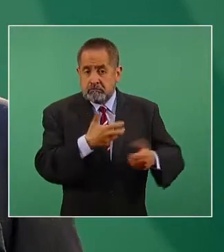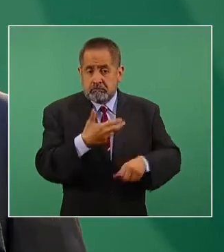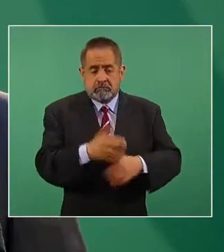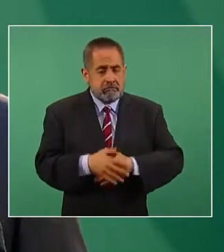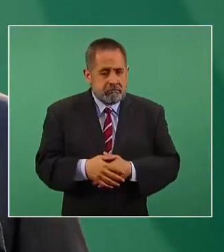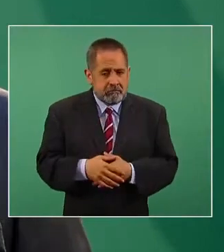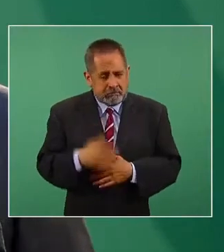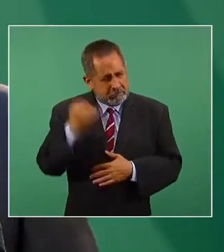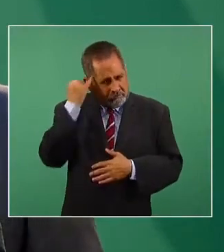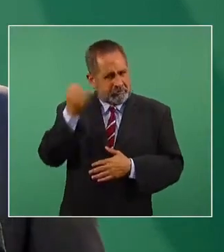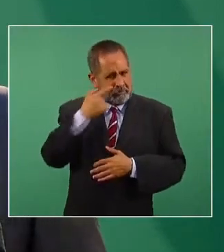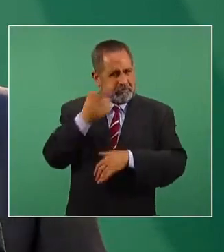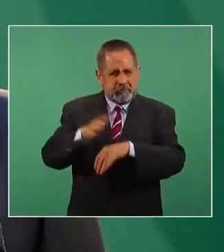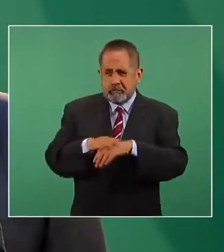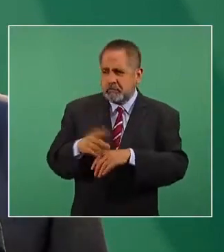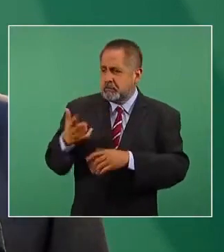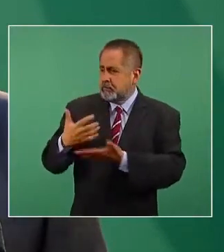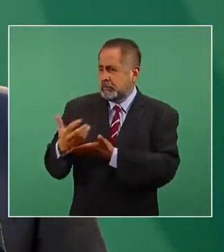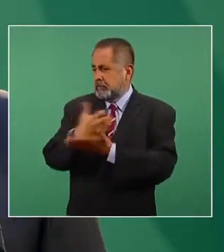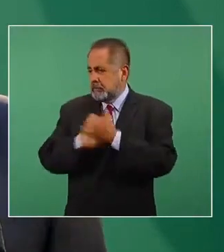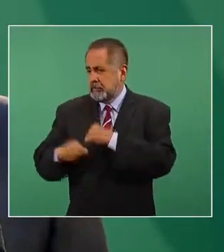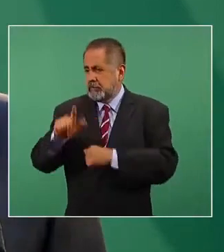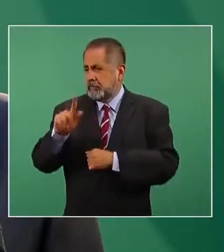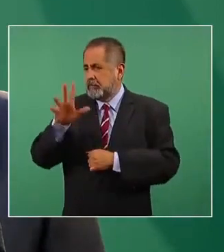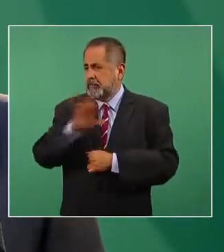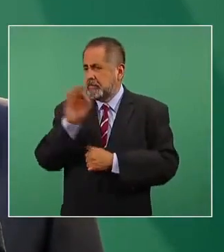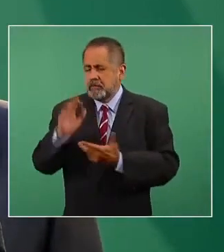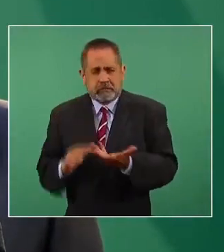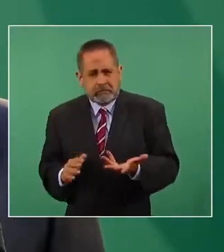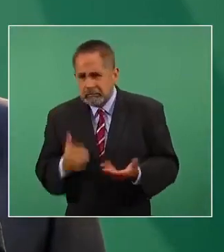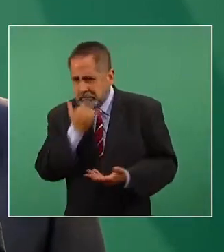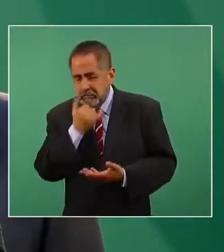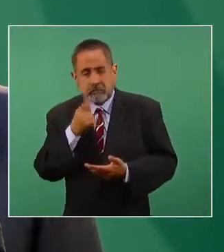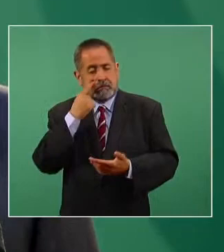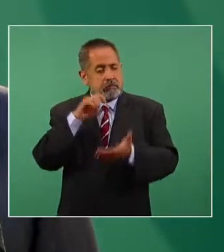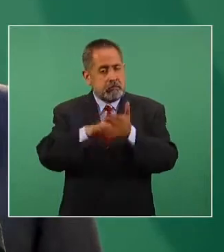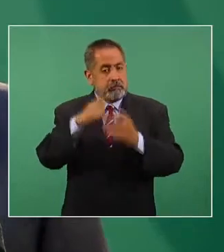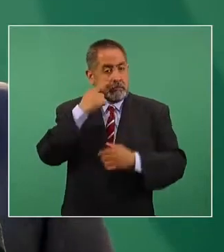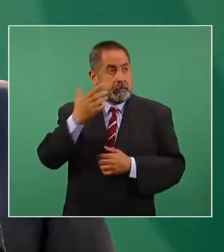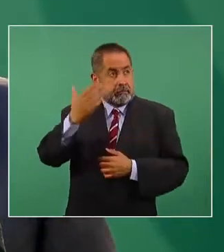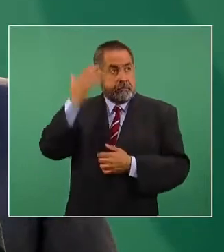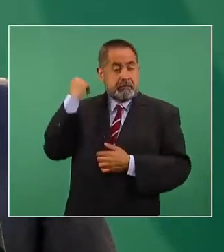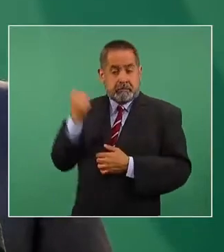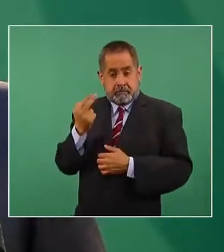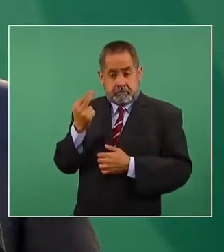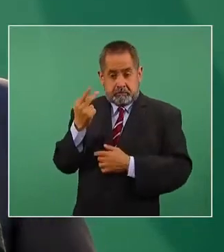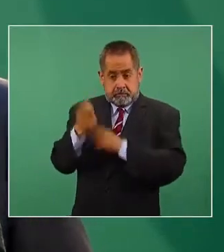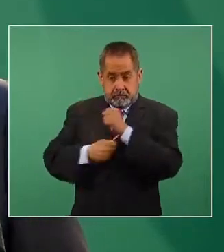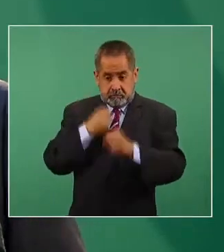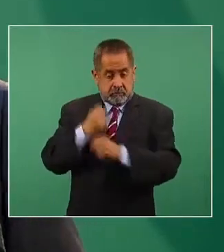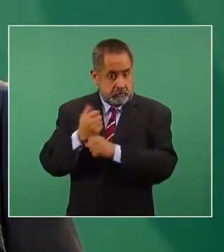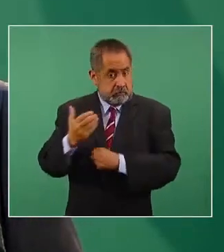Nada más para tener una idea, hace 25 años el salario mínimo alcanzaba